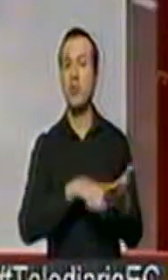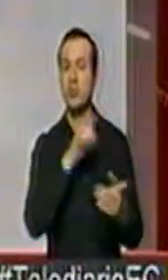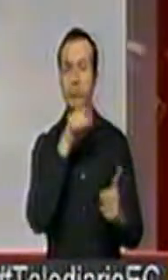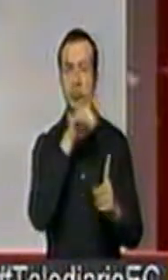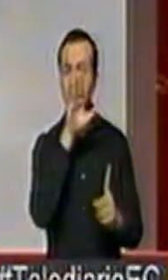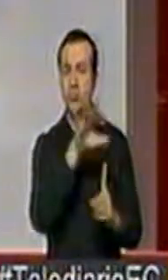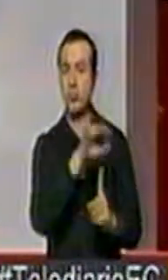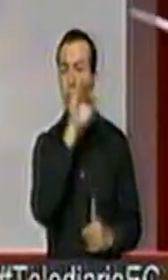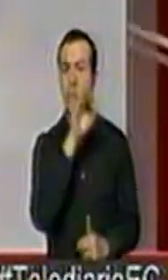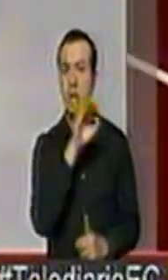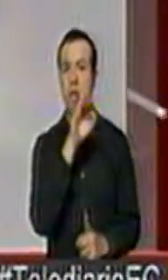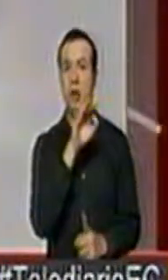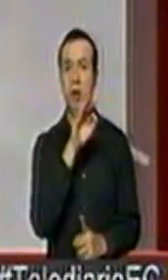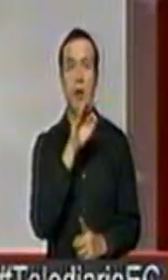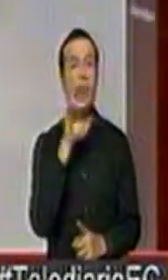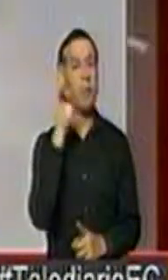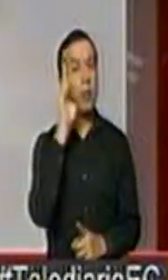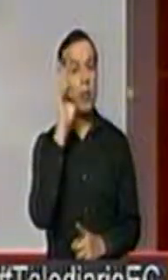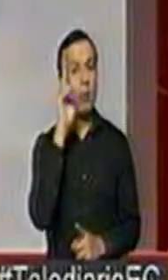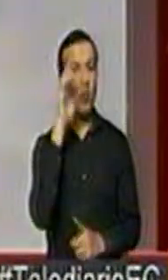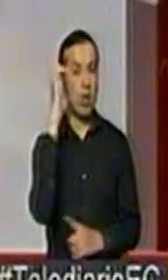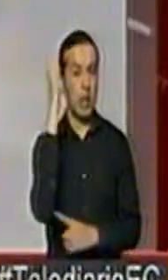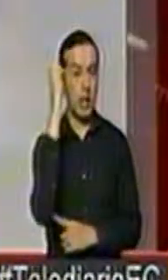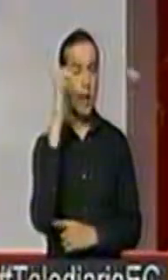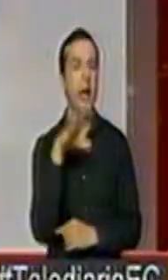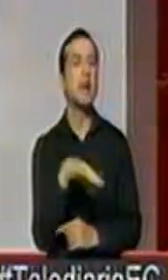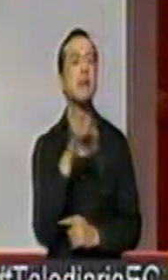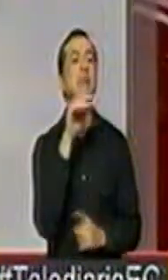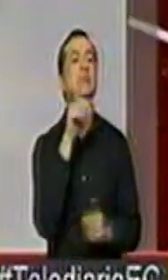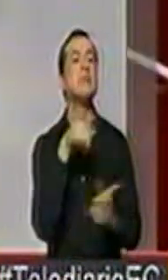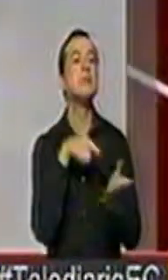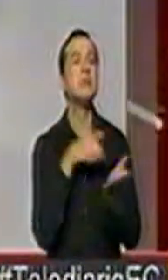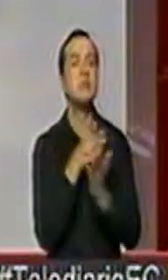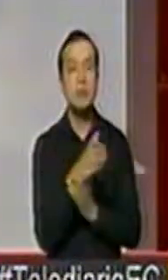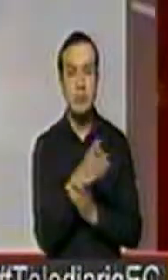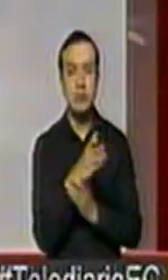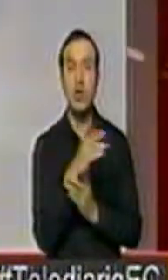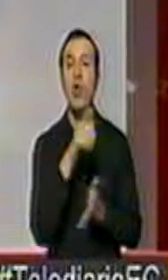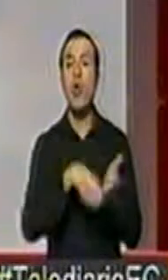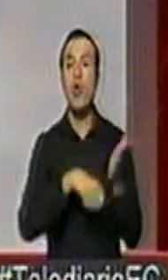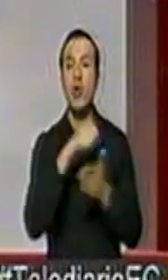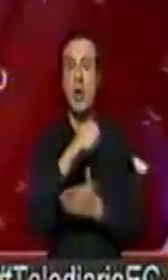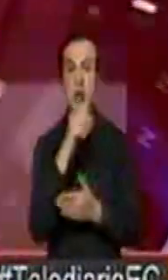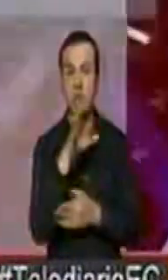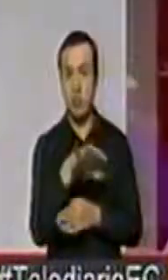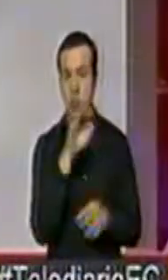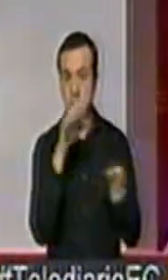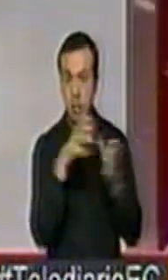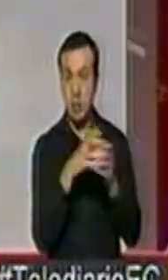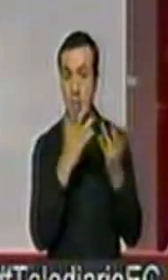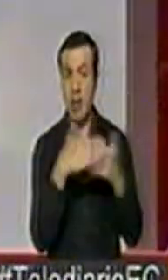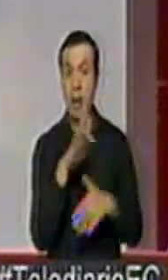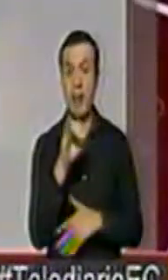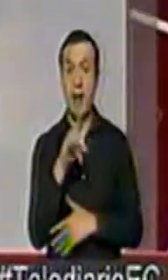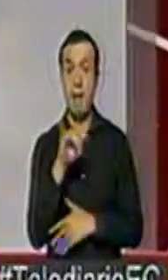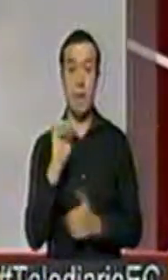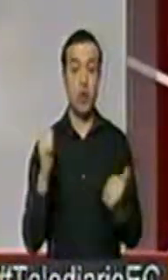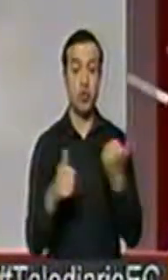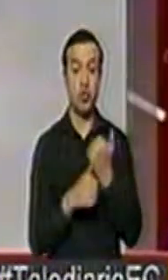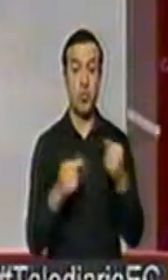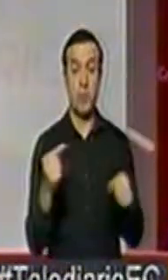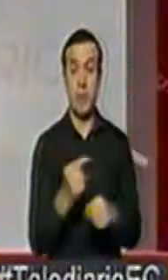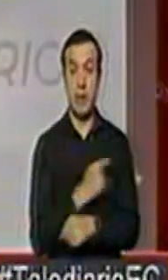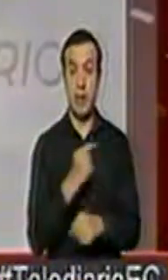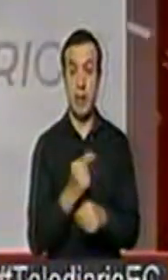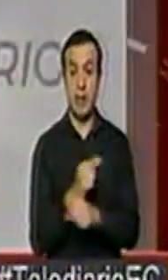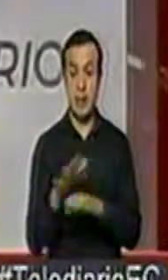bajo el régimen especial por giro específico del negocio, figura aplicada para contratos emergentes. Cuando Tapia fue subgerente de operaciones